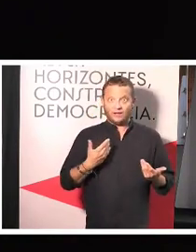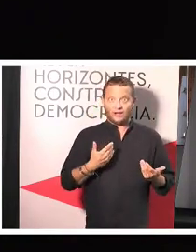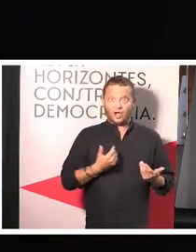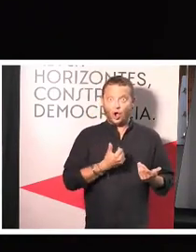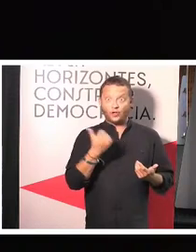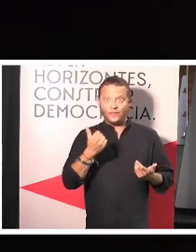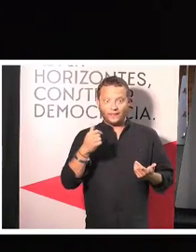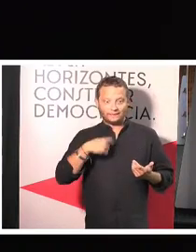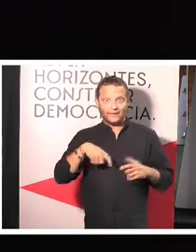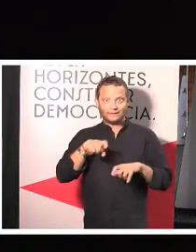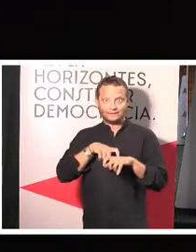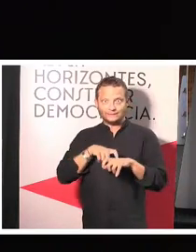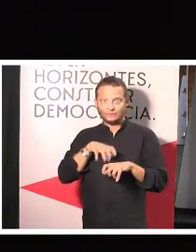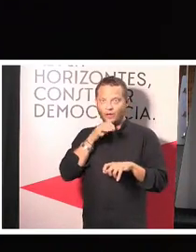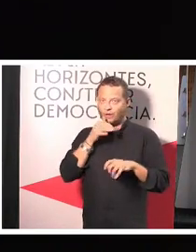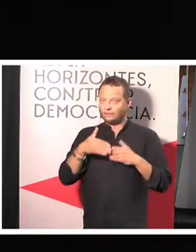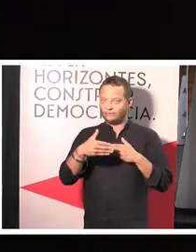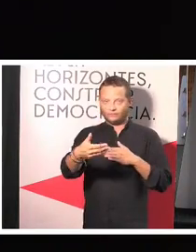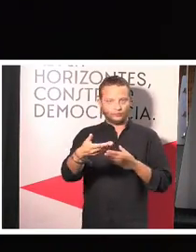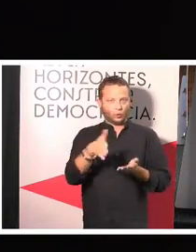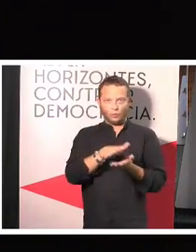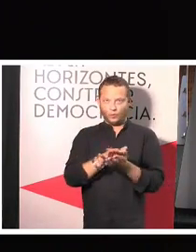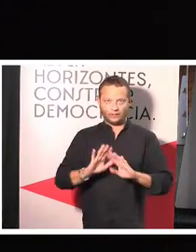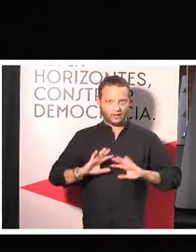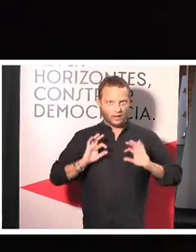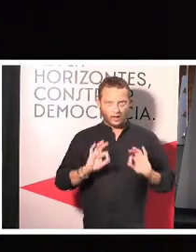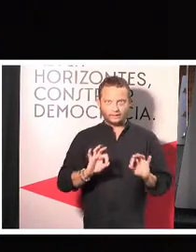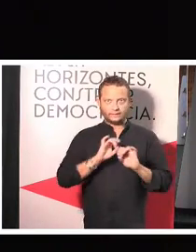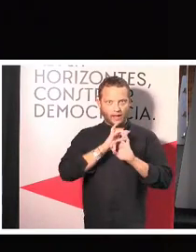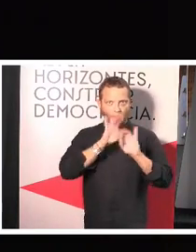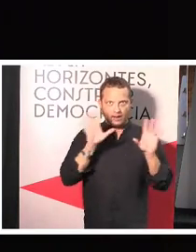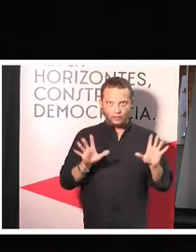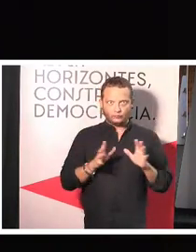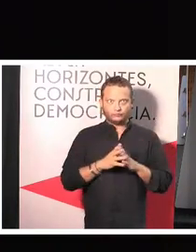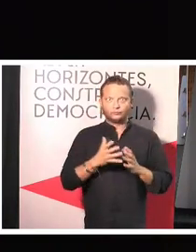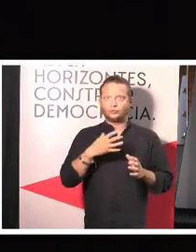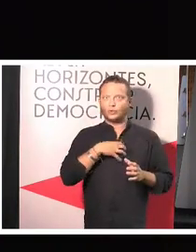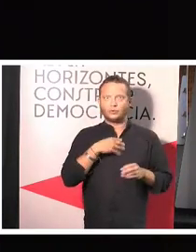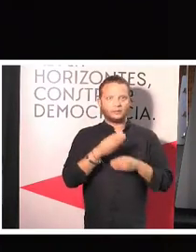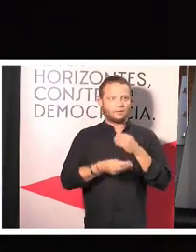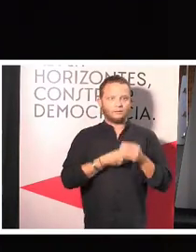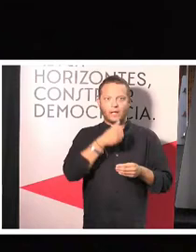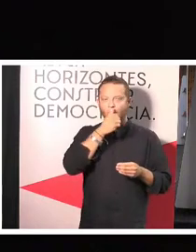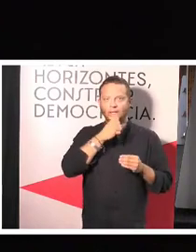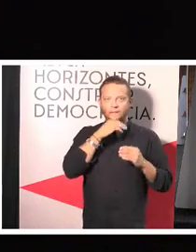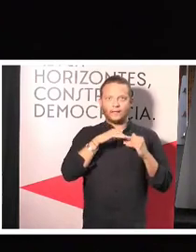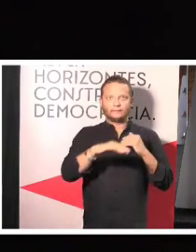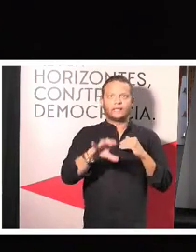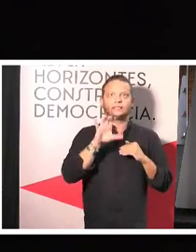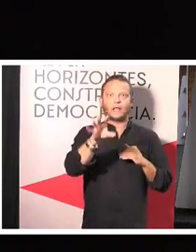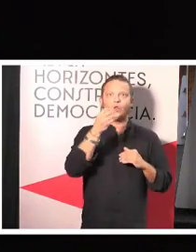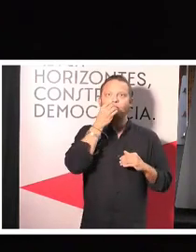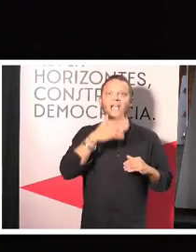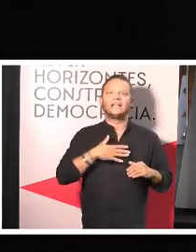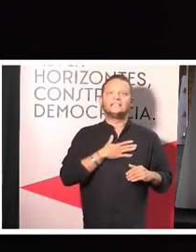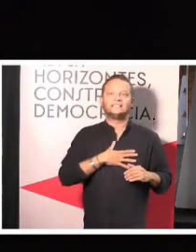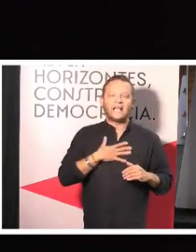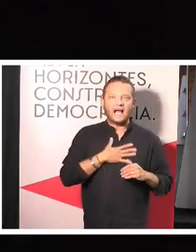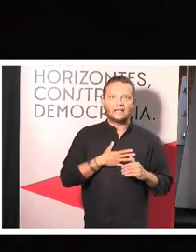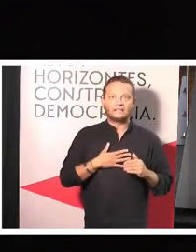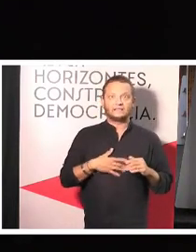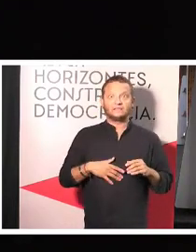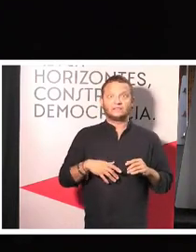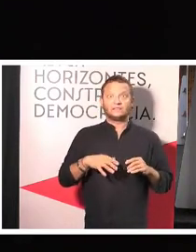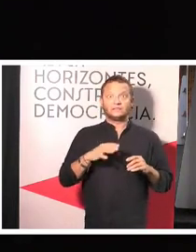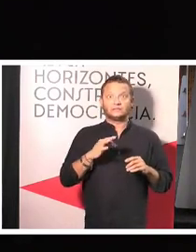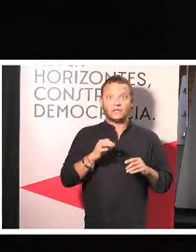occidentales, están condenados a morir. Así de claro. No es posible sustentar un estado de bienestar tal y